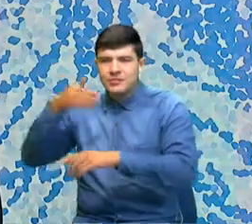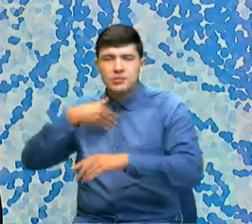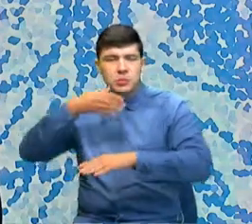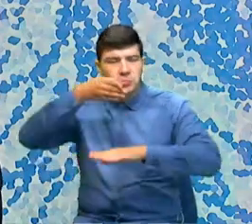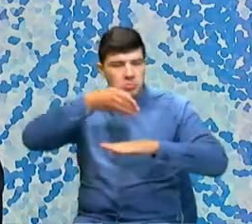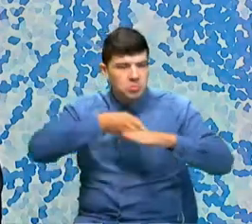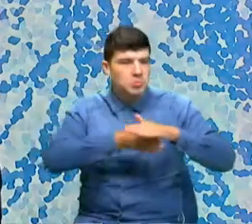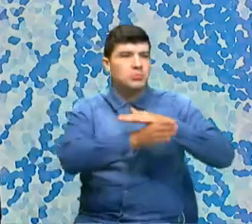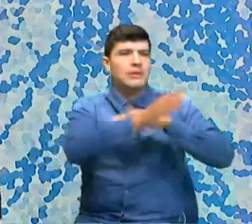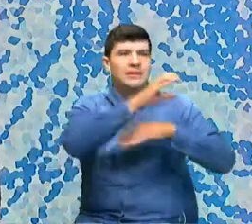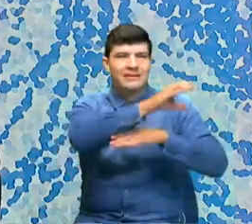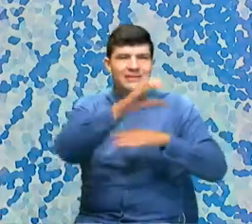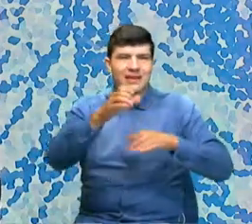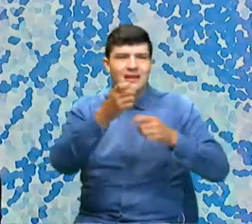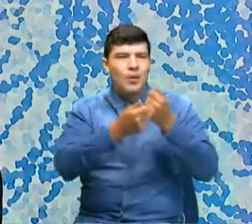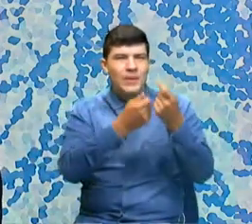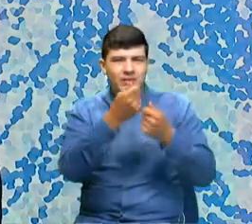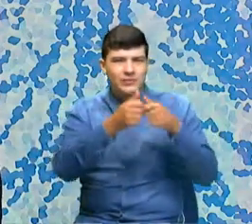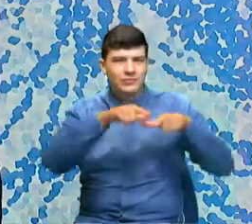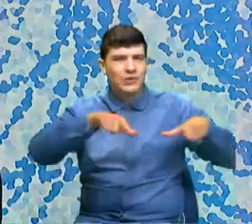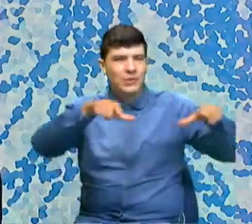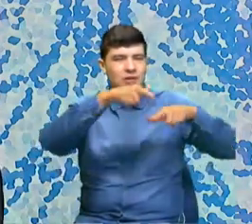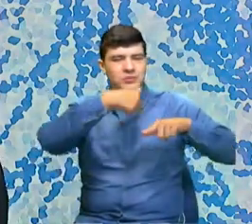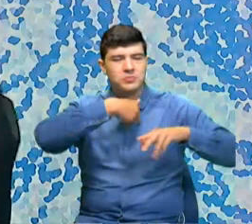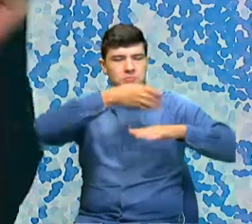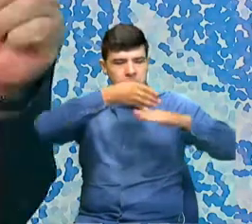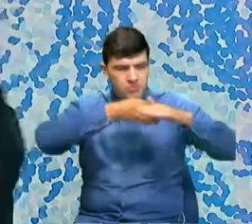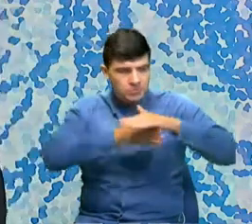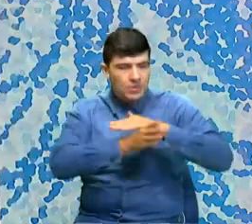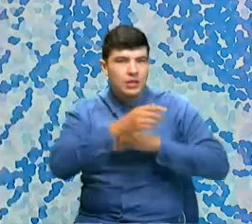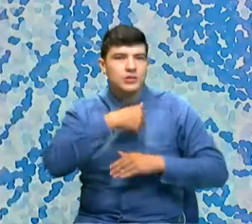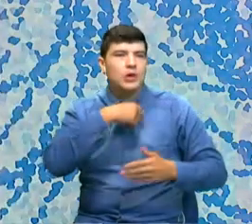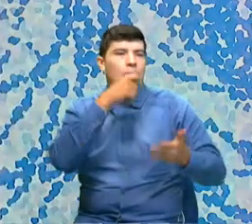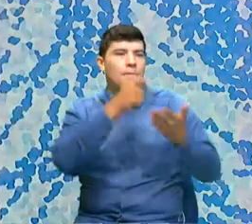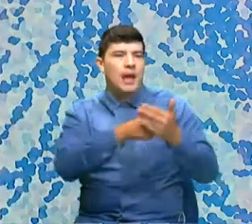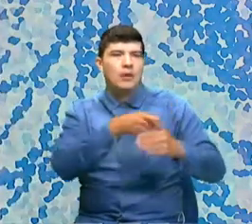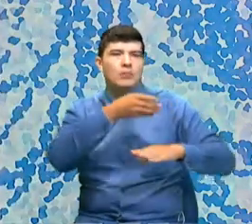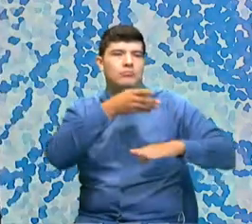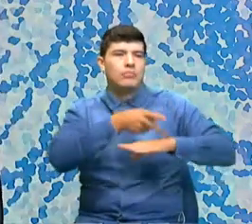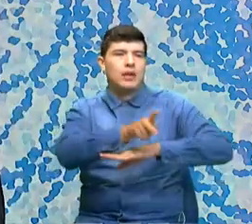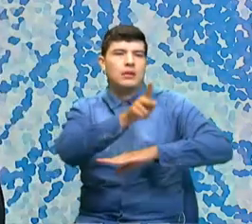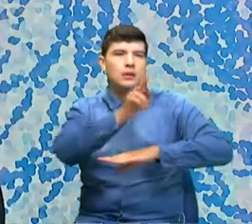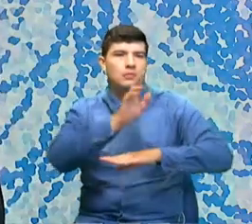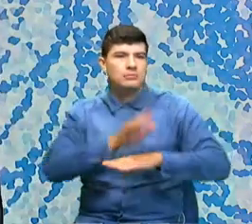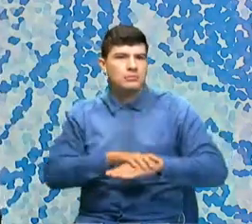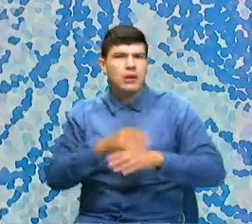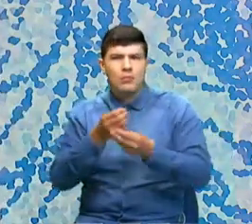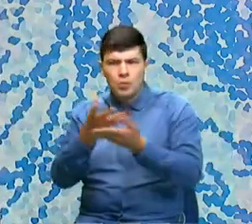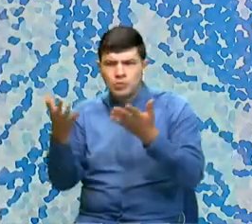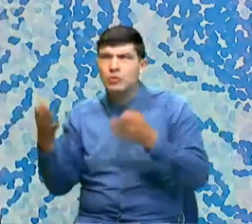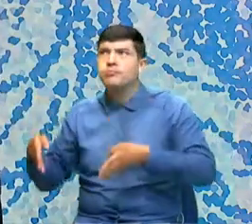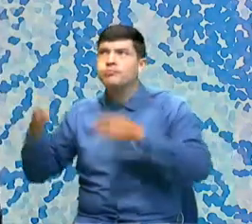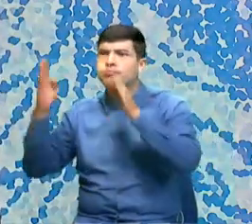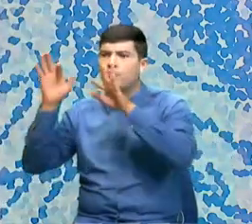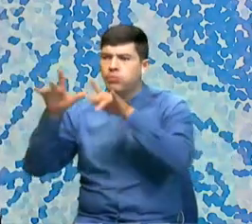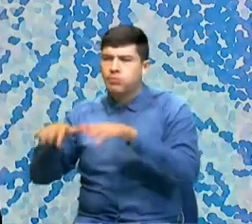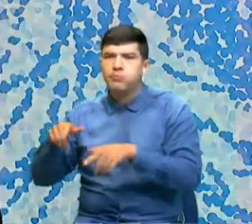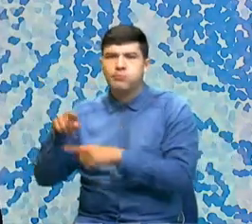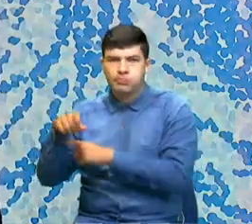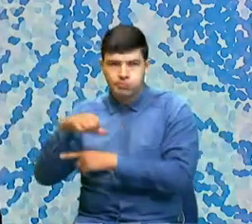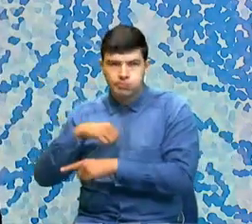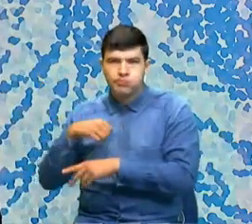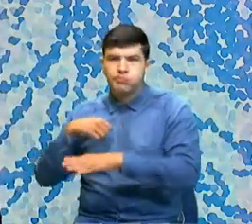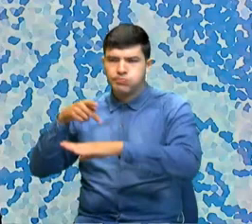llega a un centro comercial y entra al centro comercial y usted paga el parqueadero. Sí. Vemos muchos edificios de oficina que